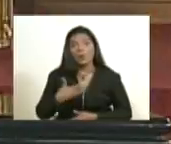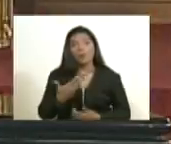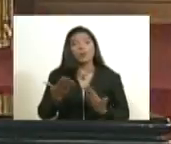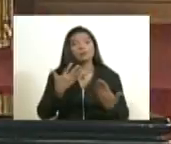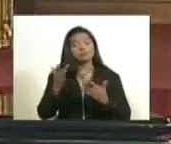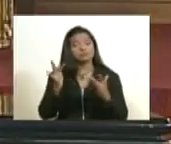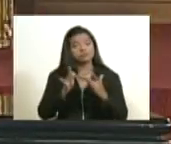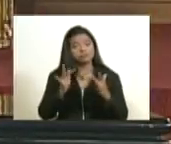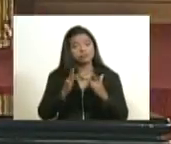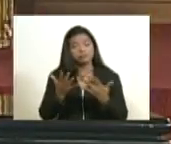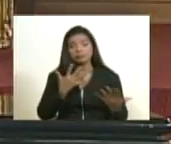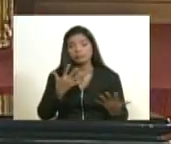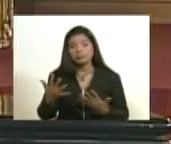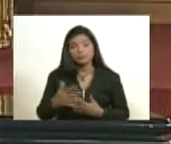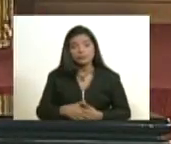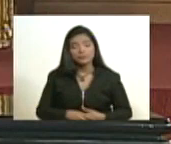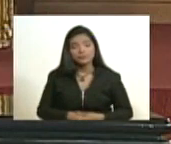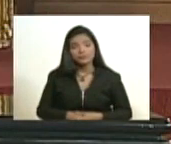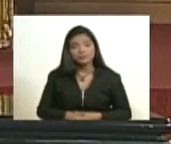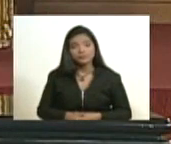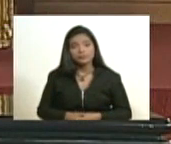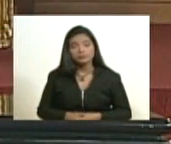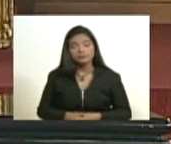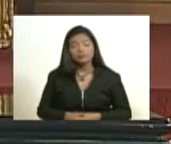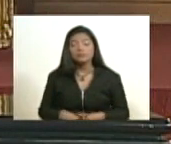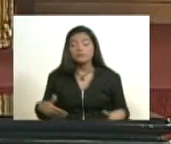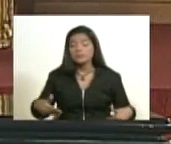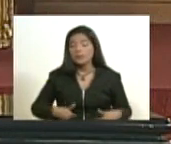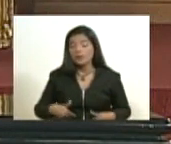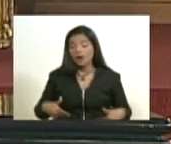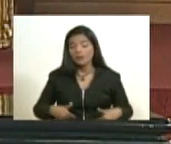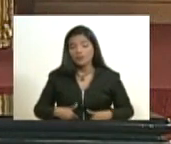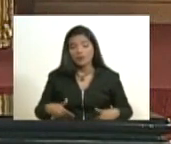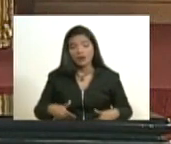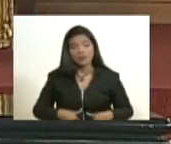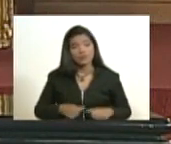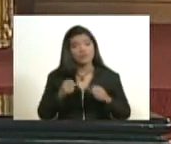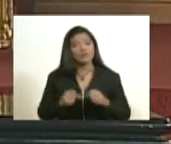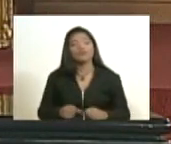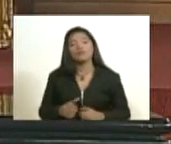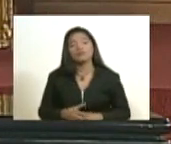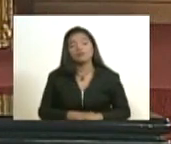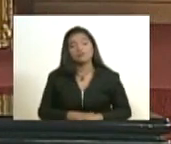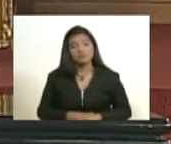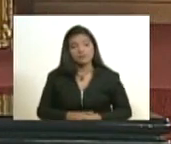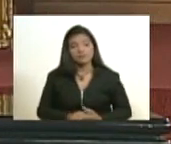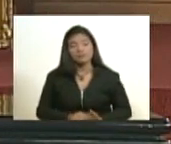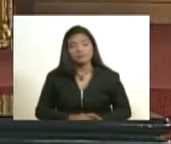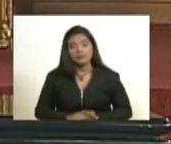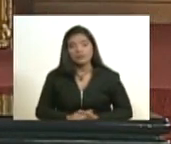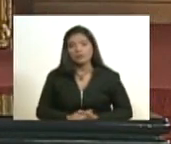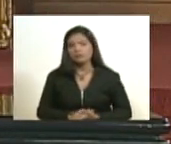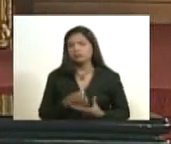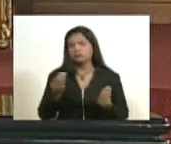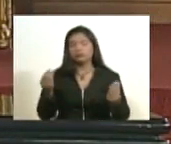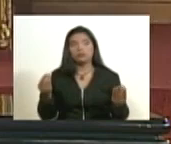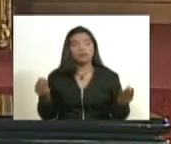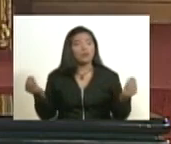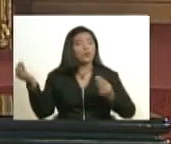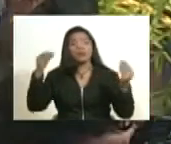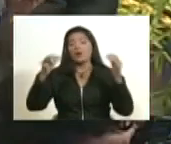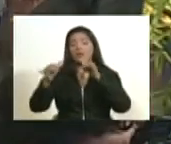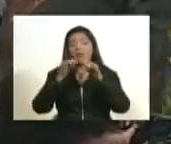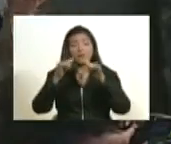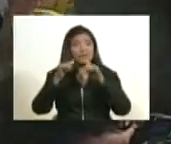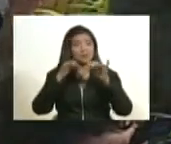intercambiar y hacer un esfuerzo entre una avalancha de información